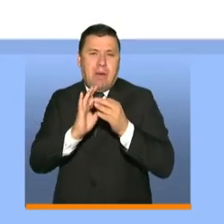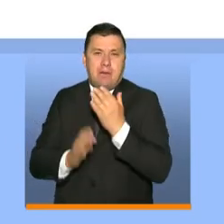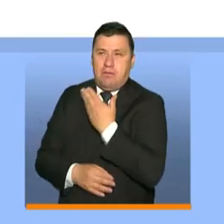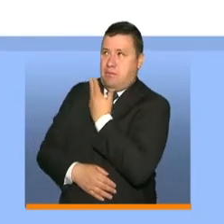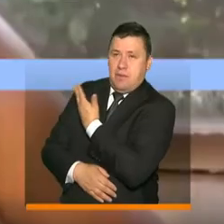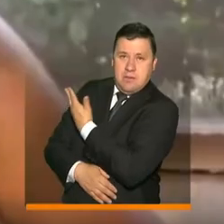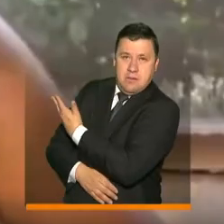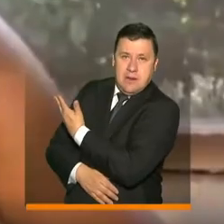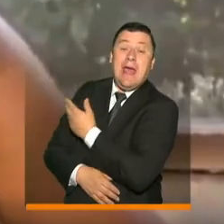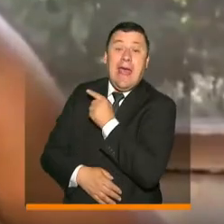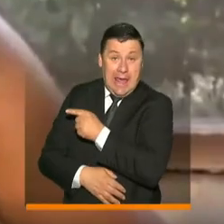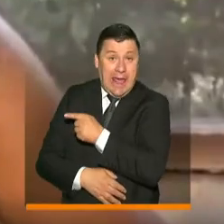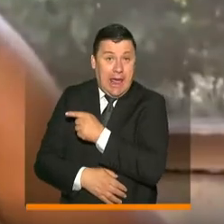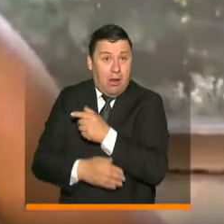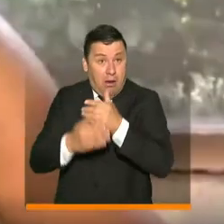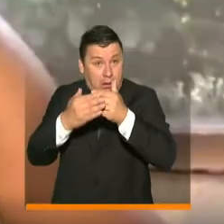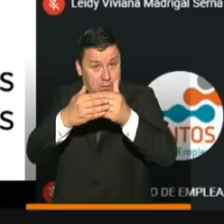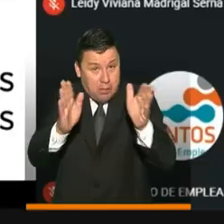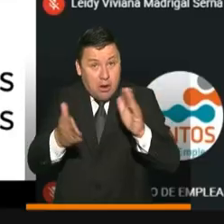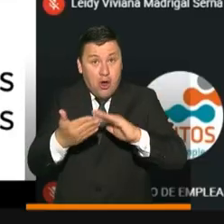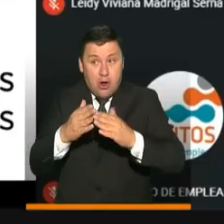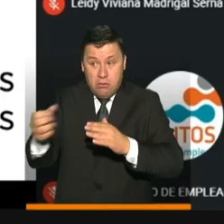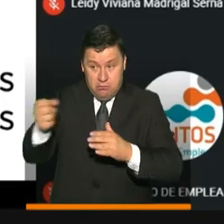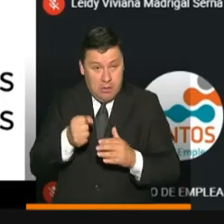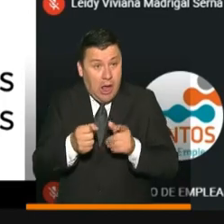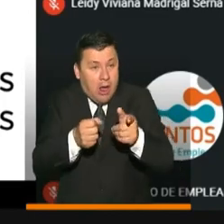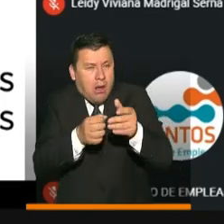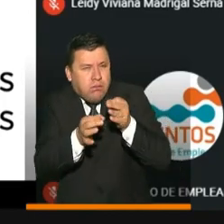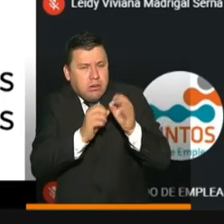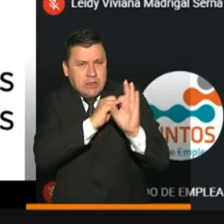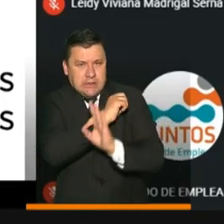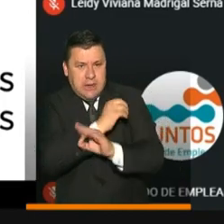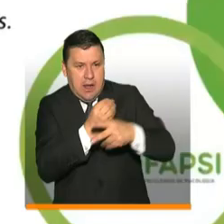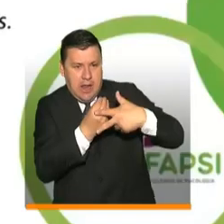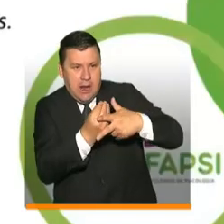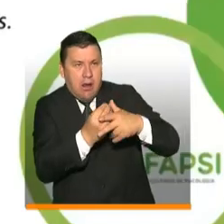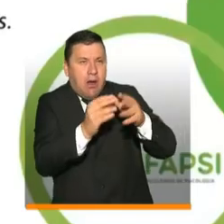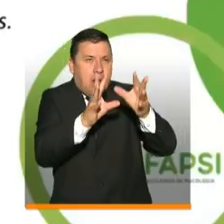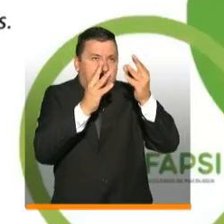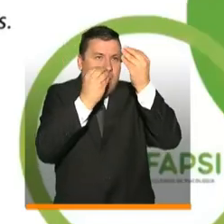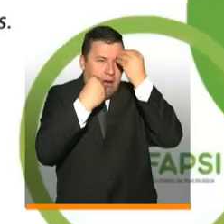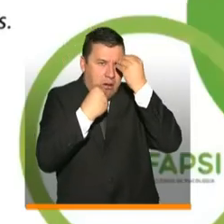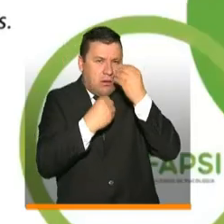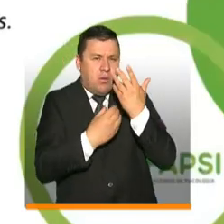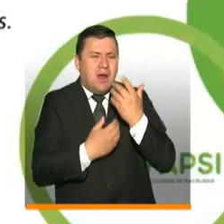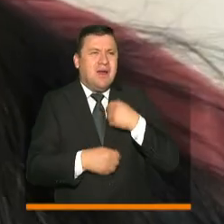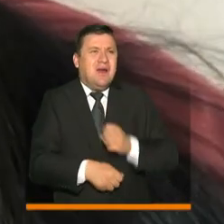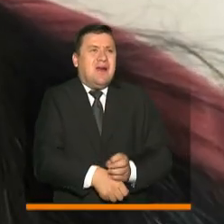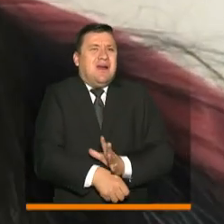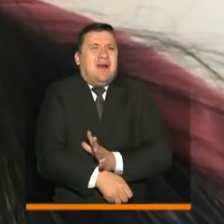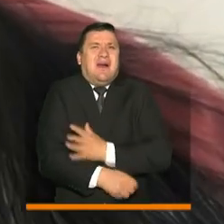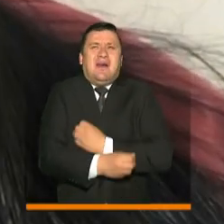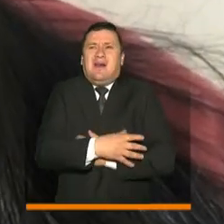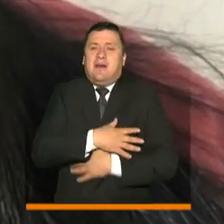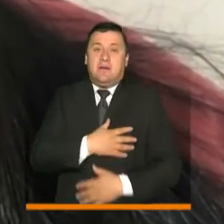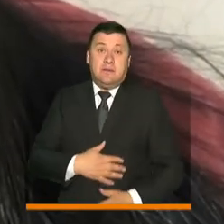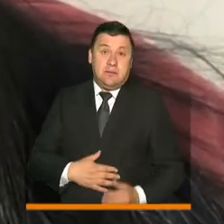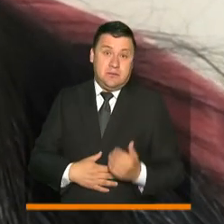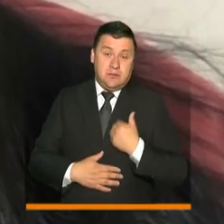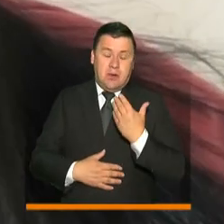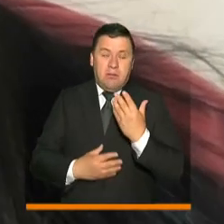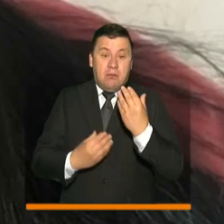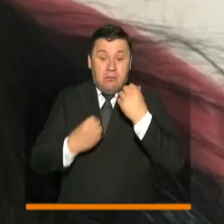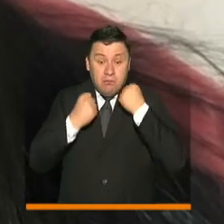y FODESEP, que pone a disposición de la comunidad educativa herramientas para abordar el bienestar socioemocional. No solamente me va a